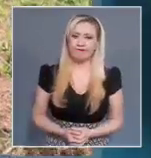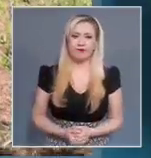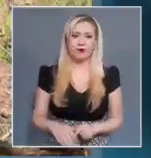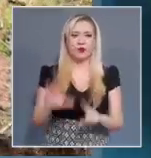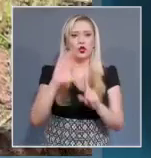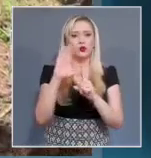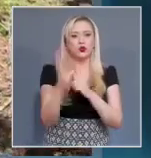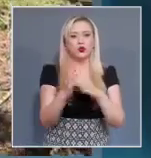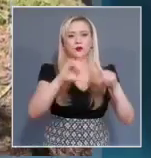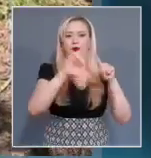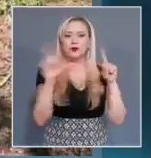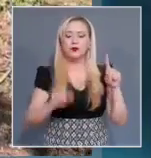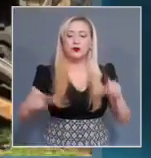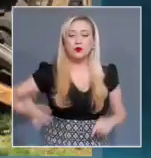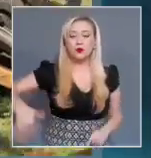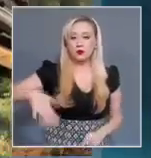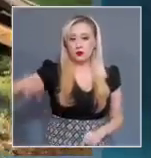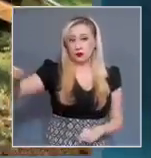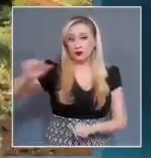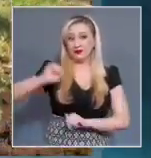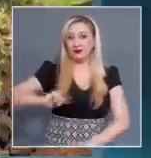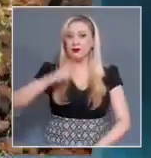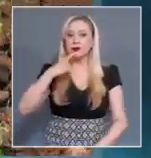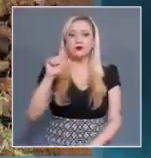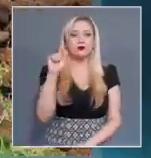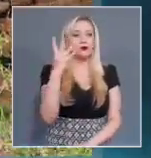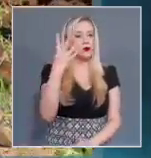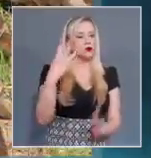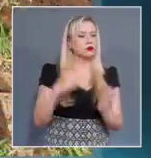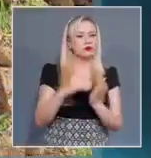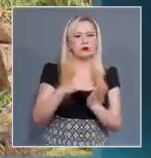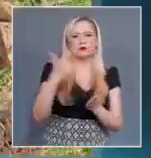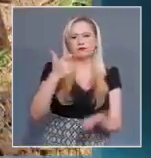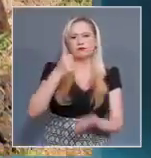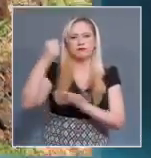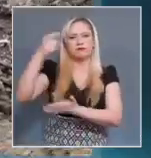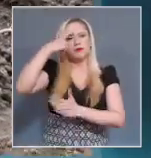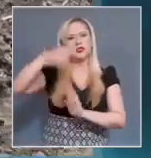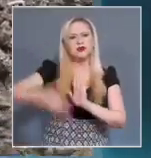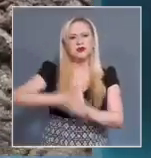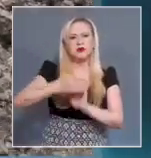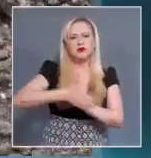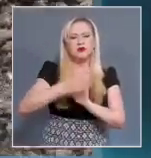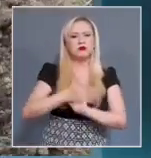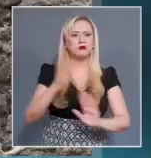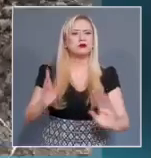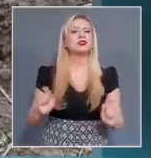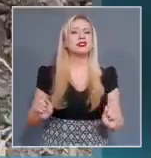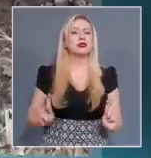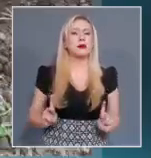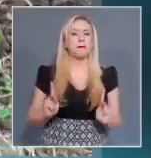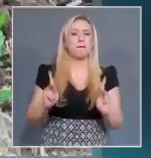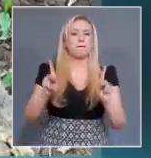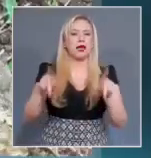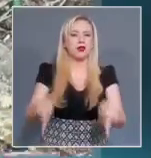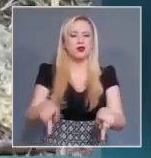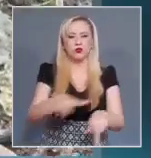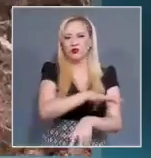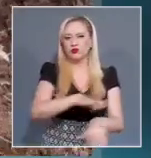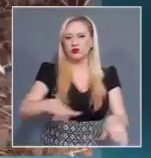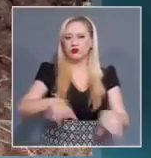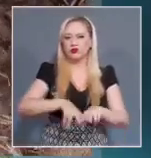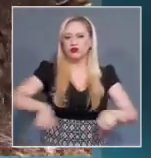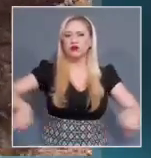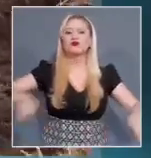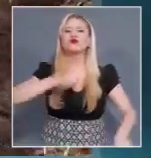destinarán 24 millones de pesos para la construcción de un panteón forense en la Reserva Territorial de Duport-Ostión